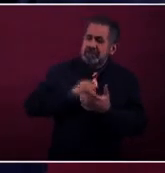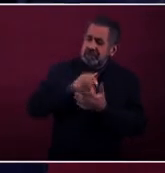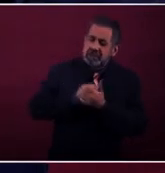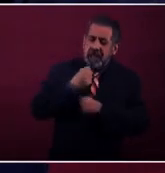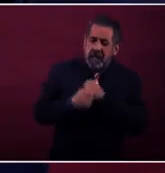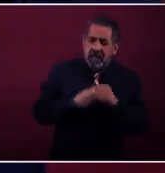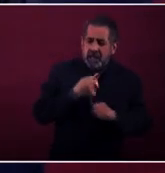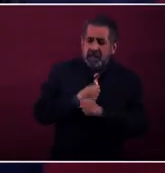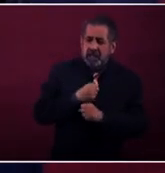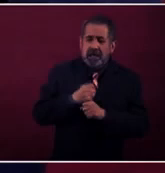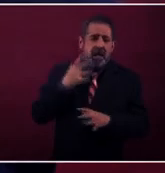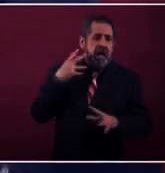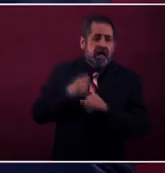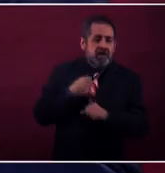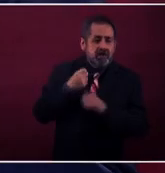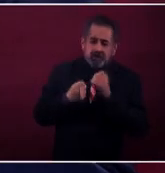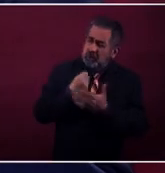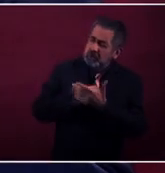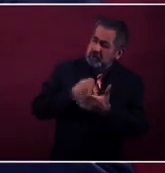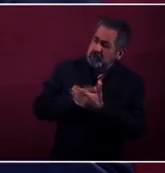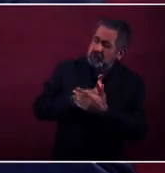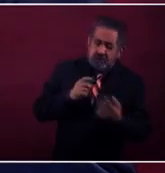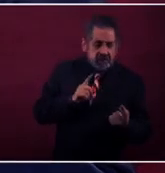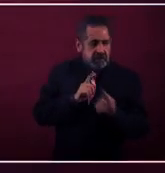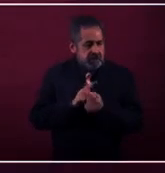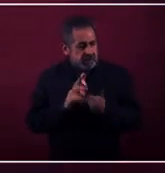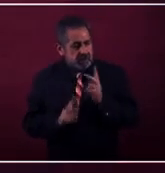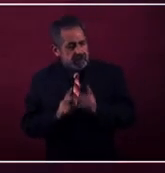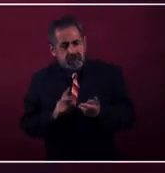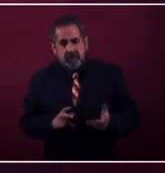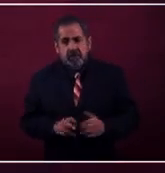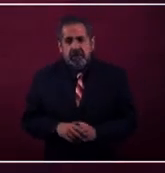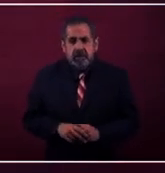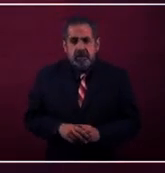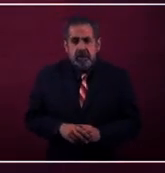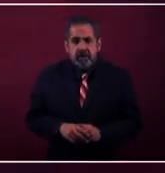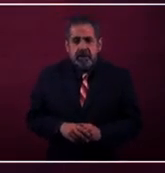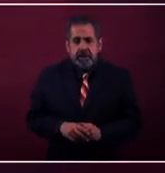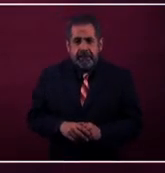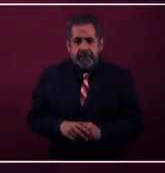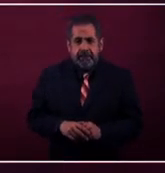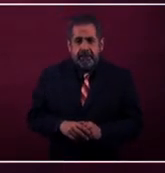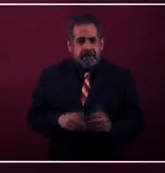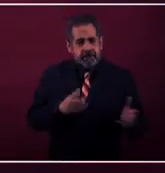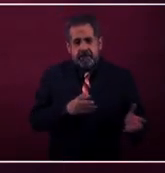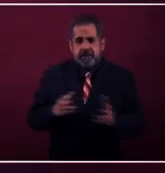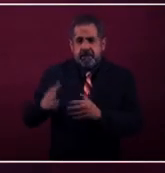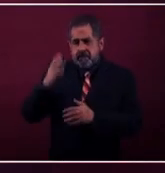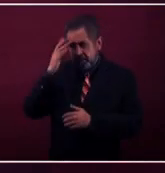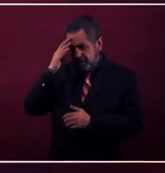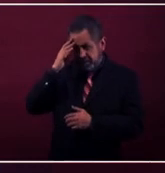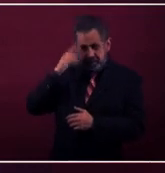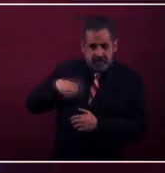sociales de toda la vida y los llevo a conocer